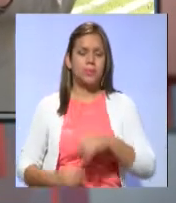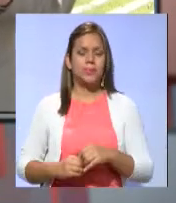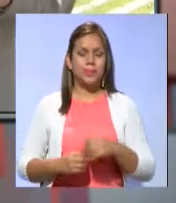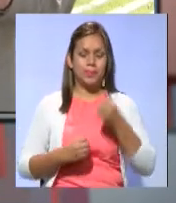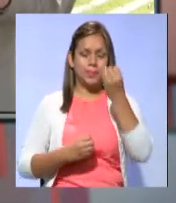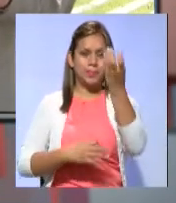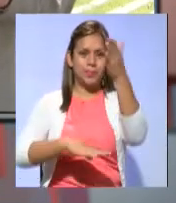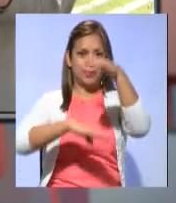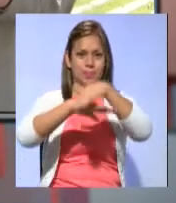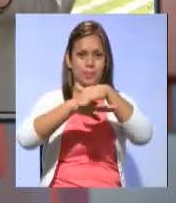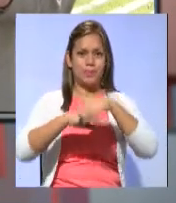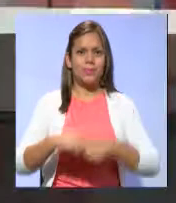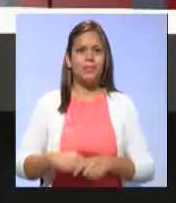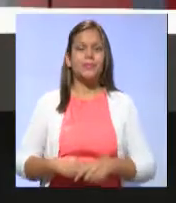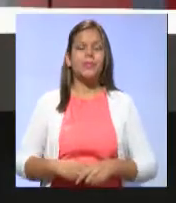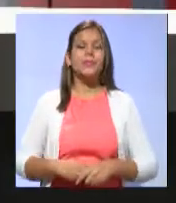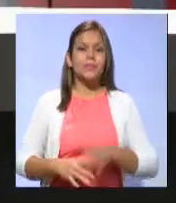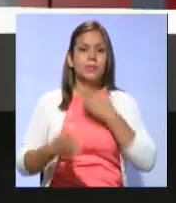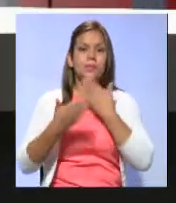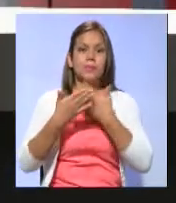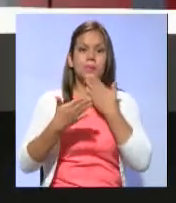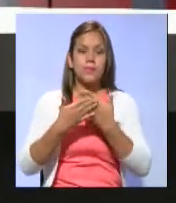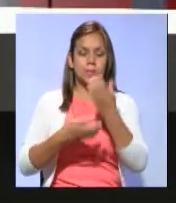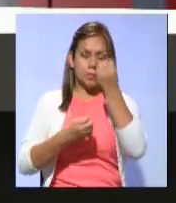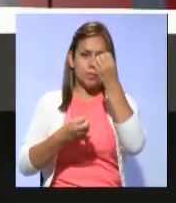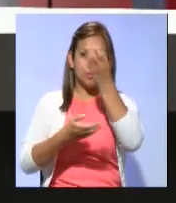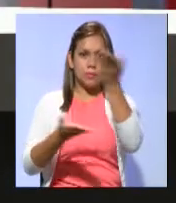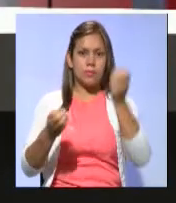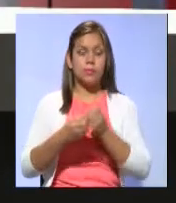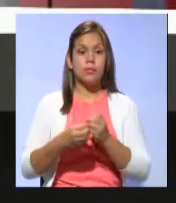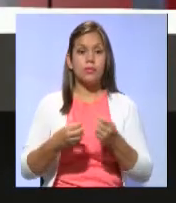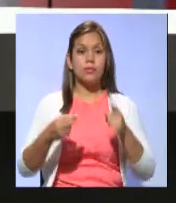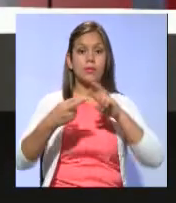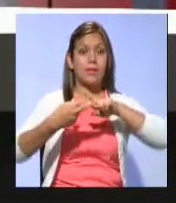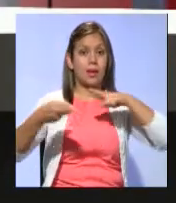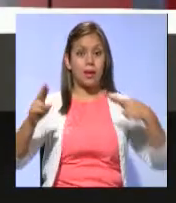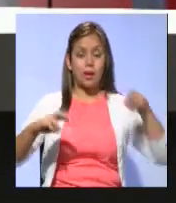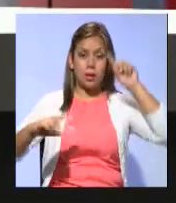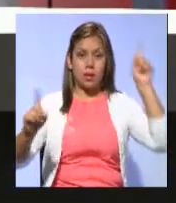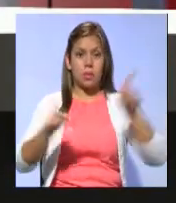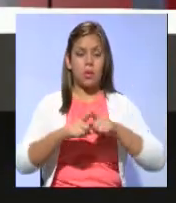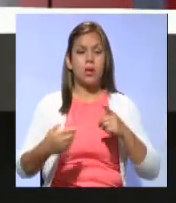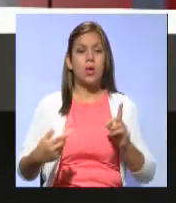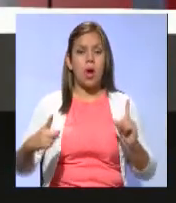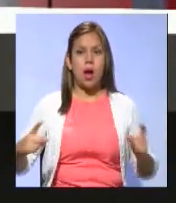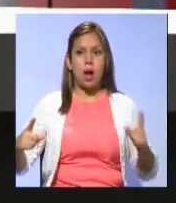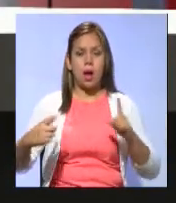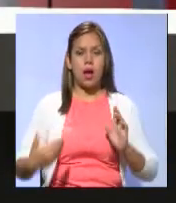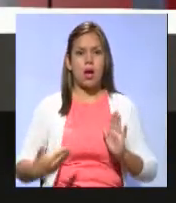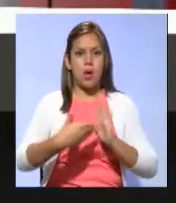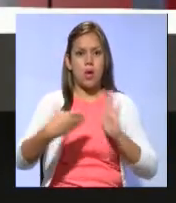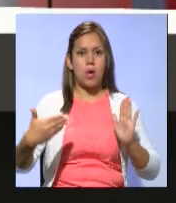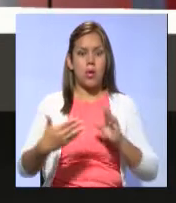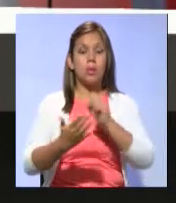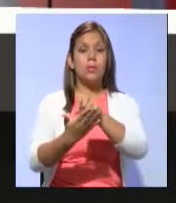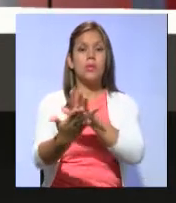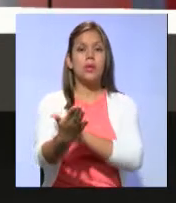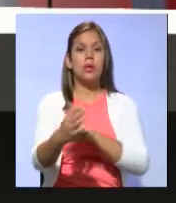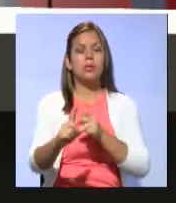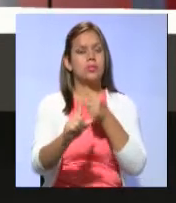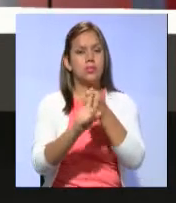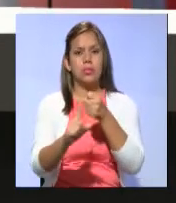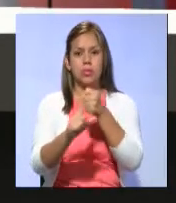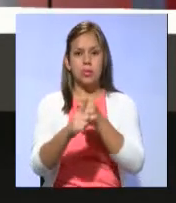informe. Buenas tardes. Gracias, Care, por la información. La Red Acuerdo contra el Cáncer entregará el proyecto de ley para la lucha contra el cáncer.